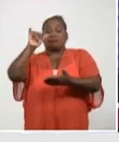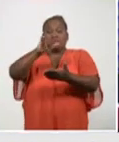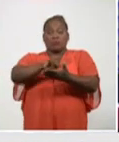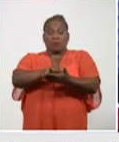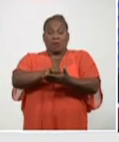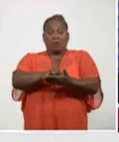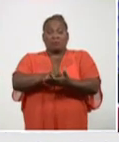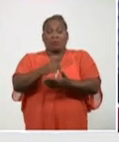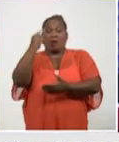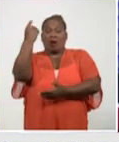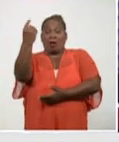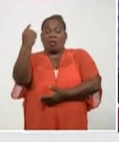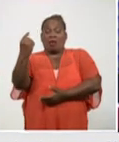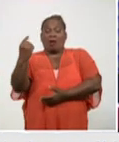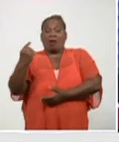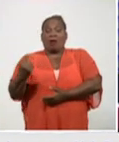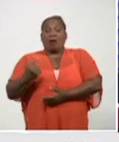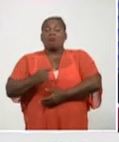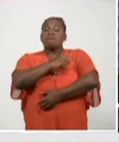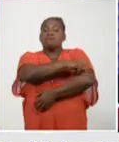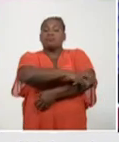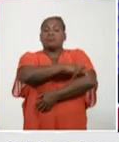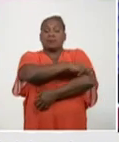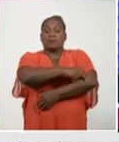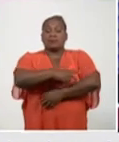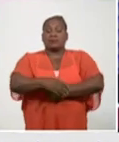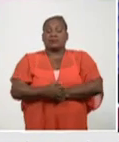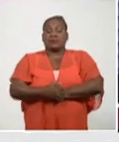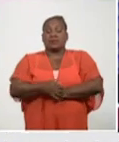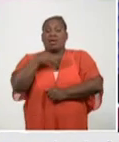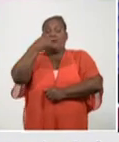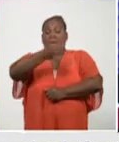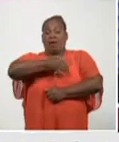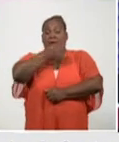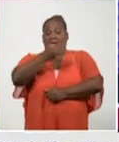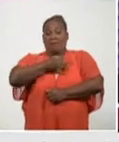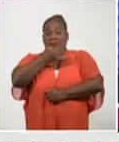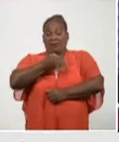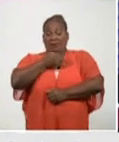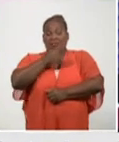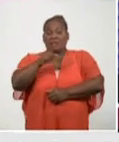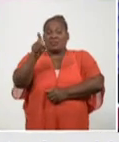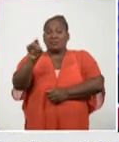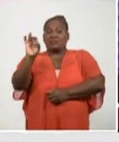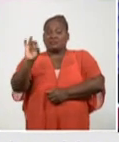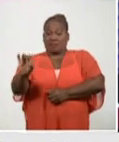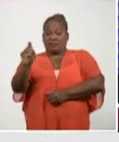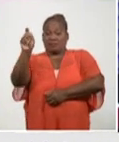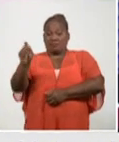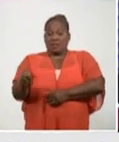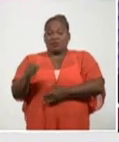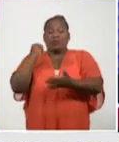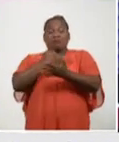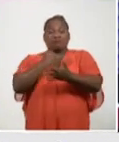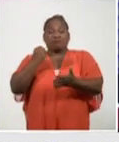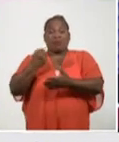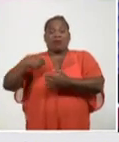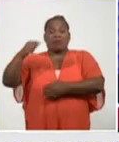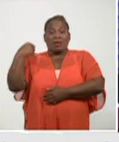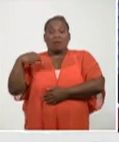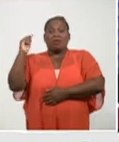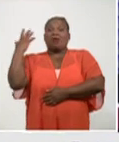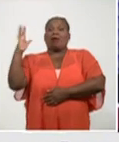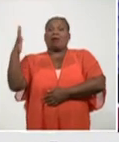países. Como había dicho, 17 de los casos diagnosticados ayer son extranjeros,